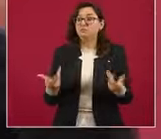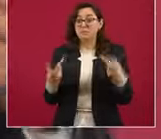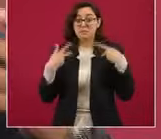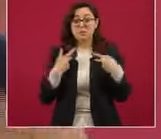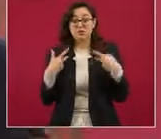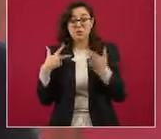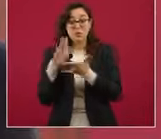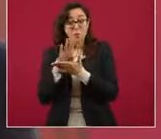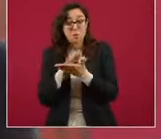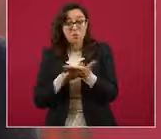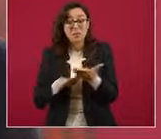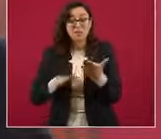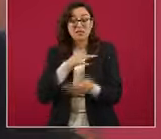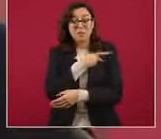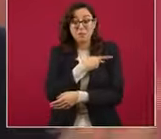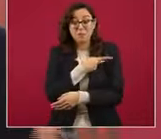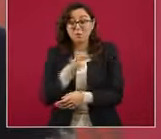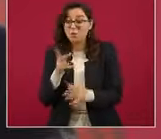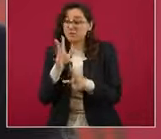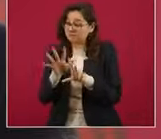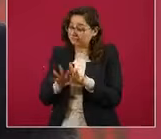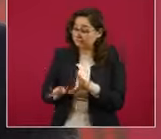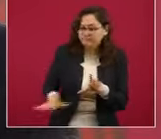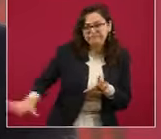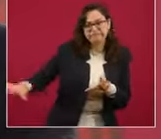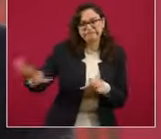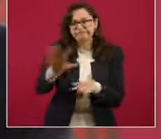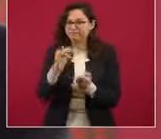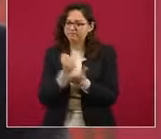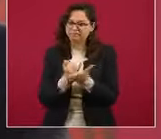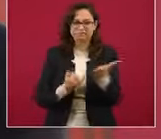abajo, lo hacen los ciudadanos.